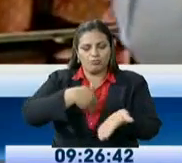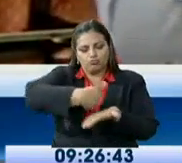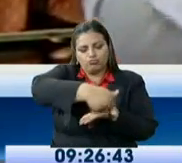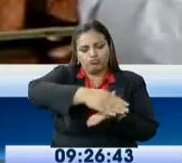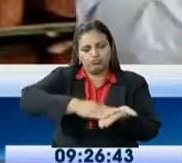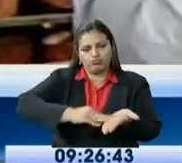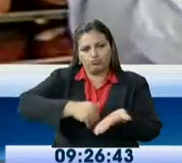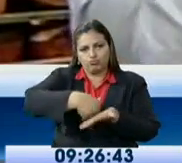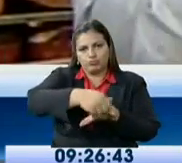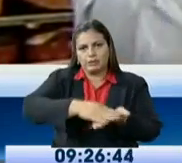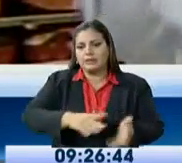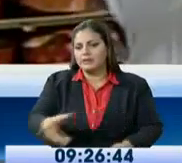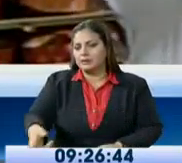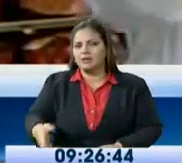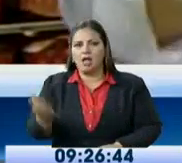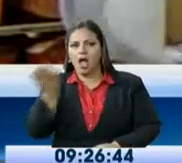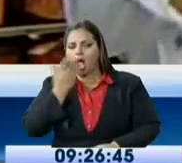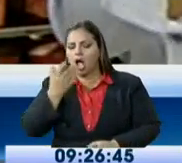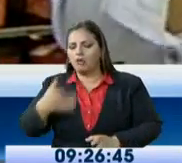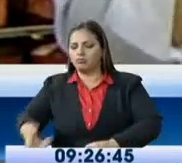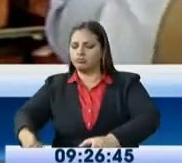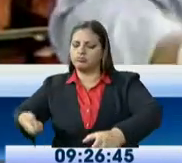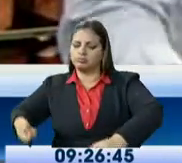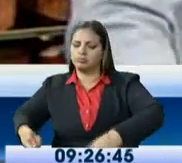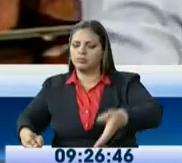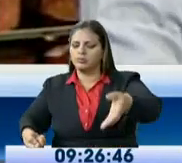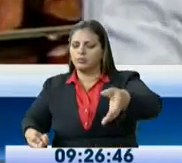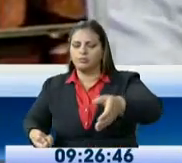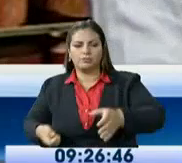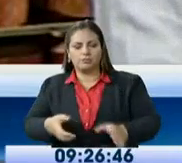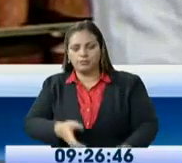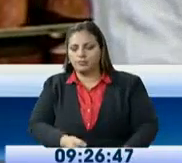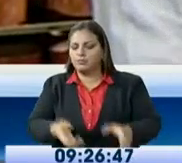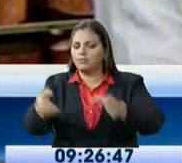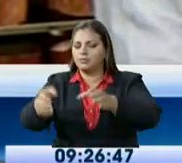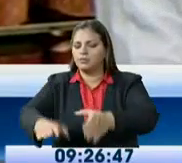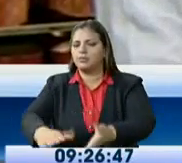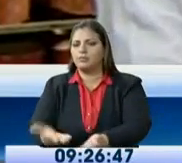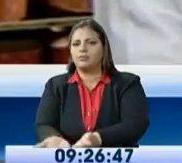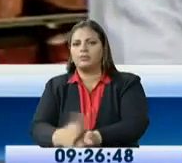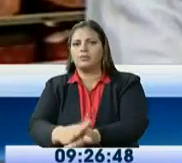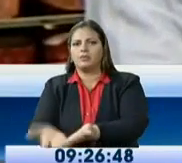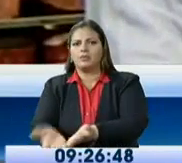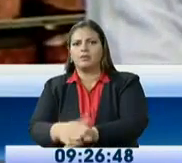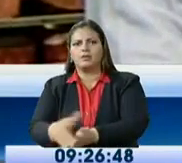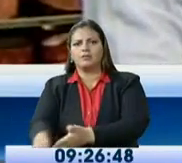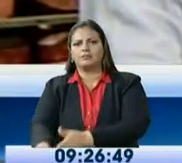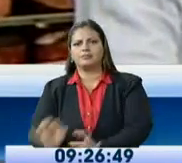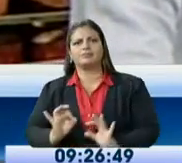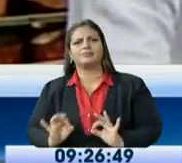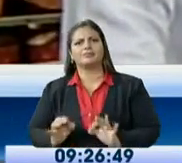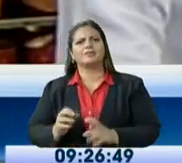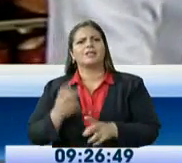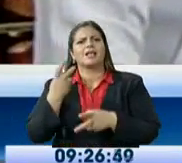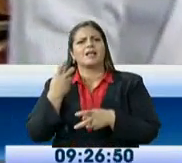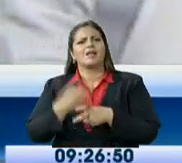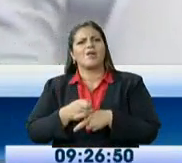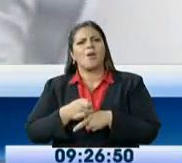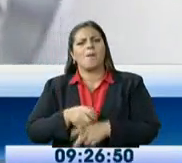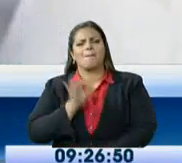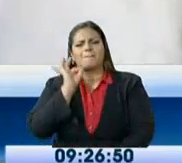hasta fines de diciembre. Hasta inicio casi de enero, un poquito. Sí, hasta el 31, el